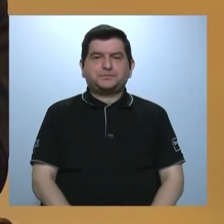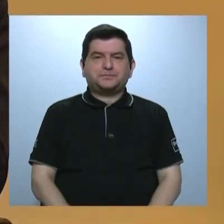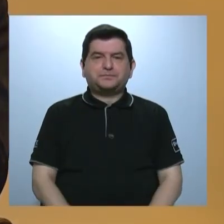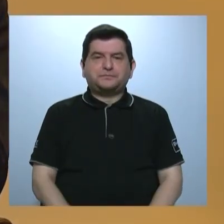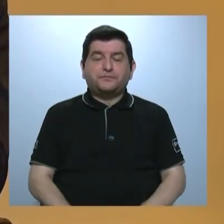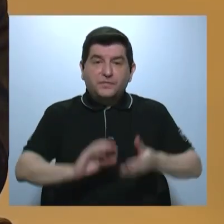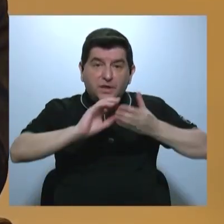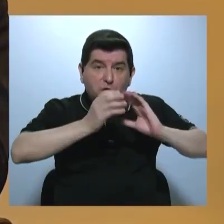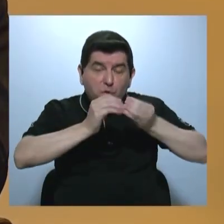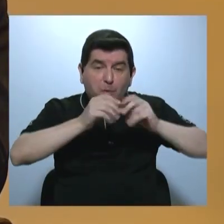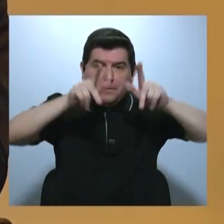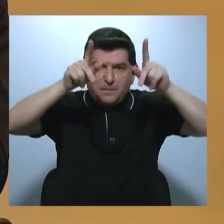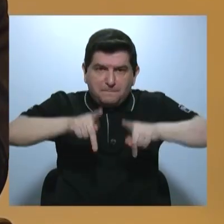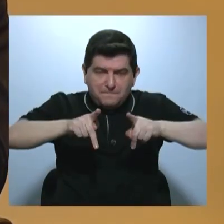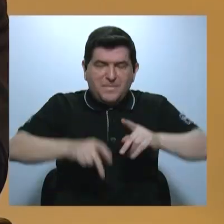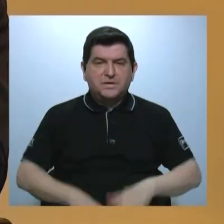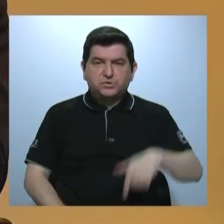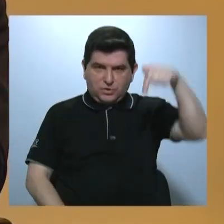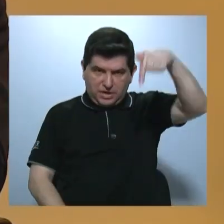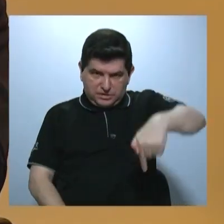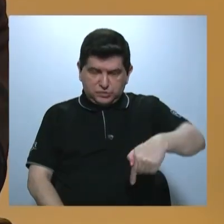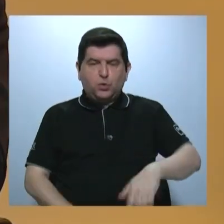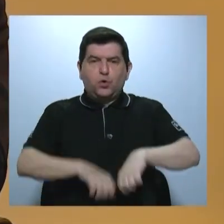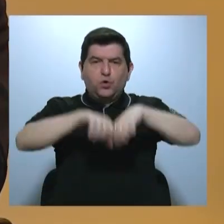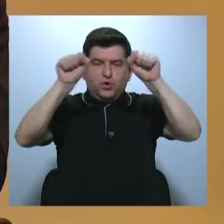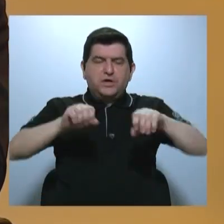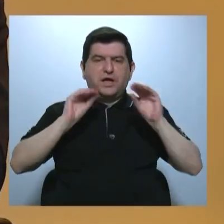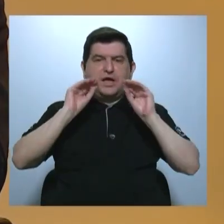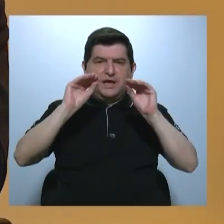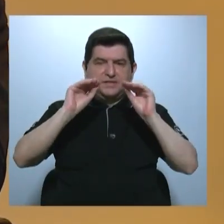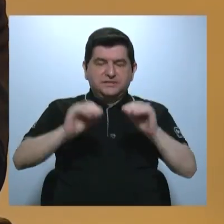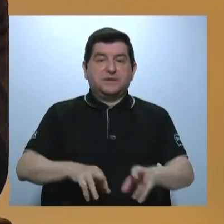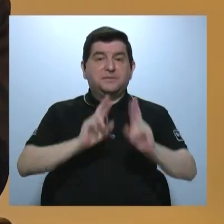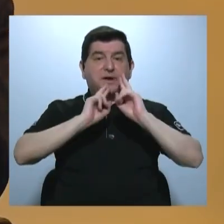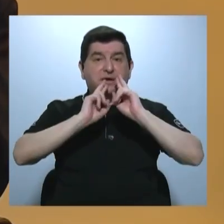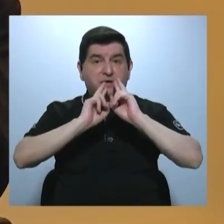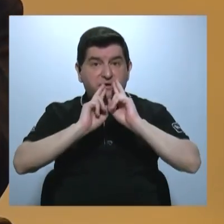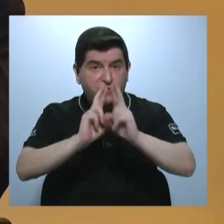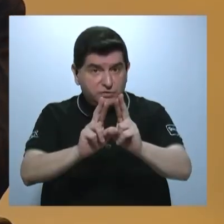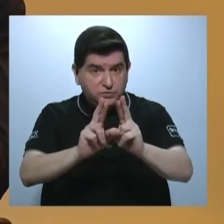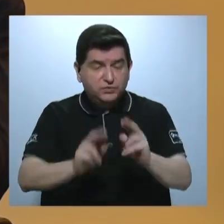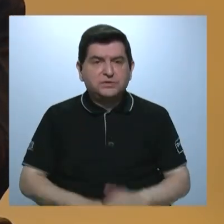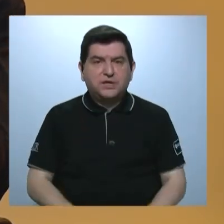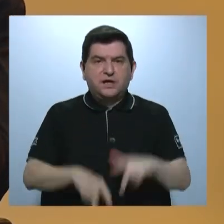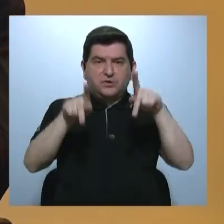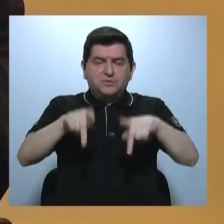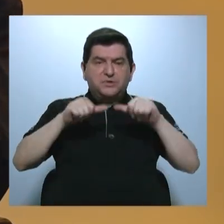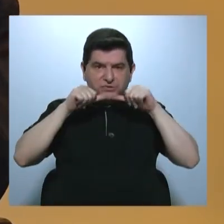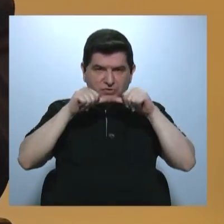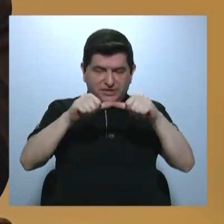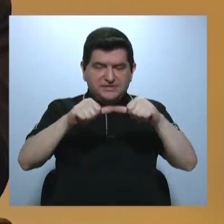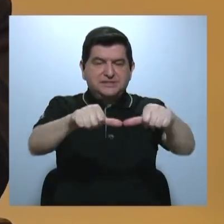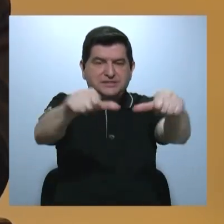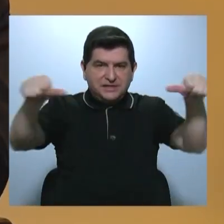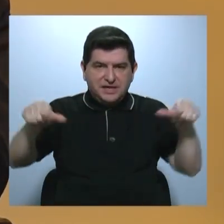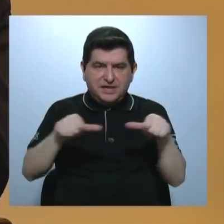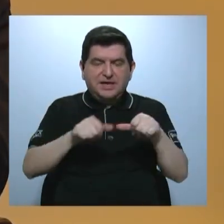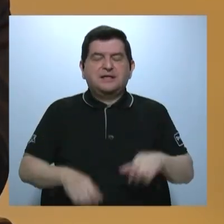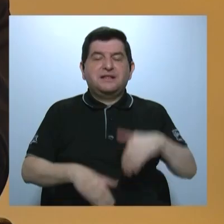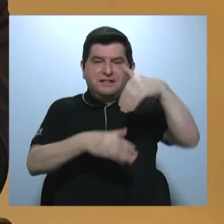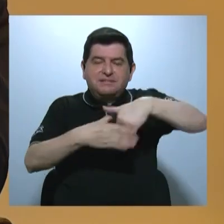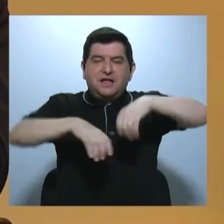son los indicadores de las personas que están hoy todavía en el sistema educativo, es decir, los resultados educativos de quienes aún están en las aulas en nuestro